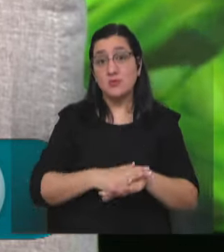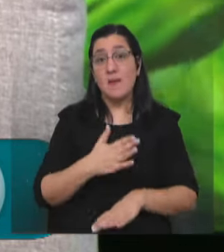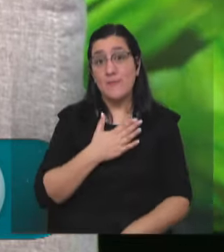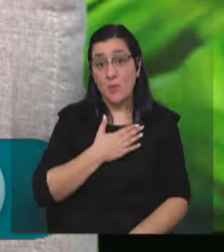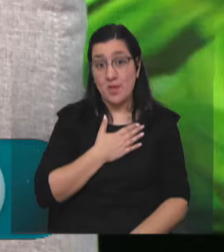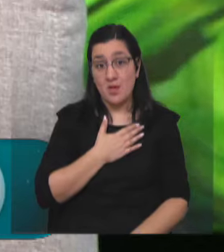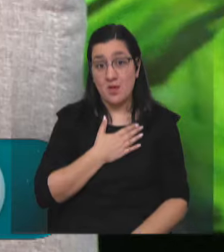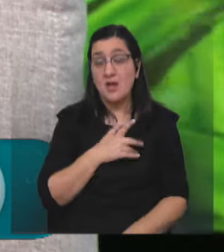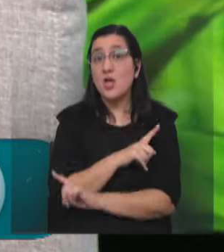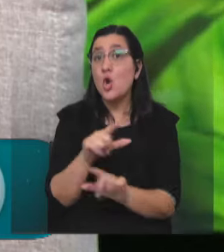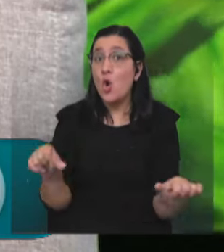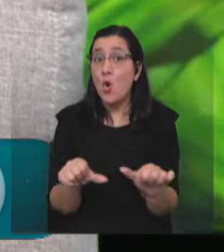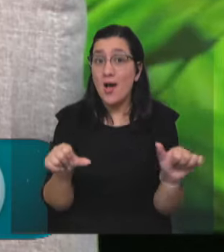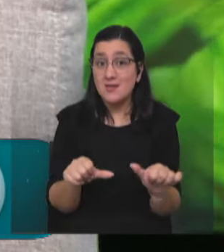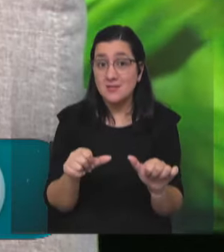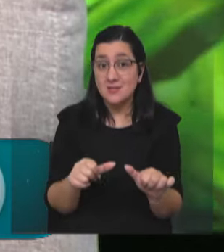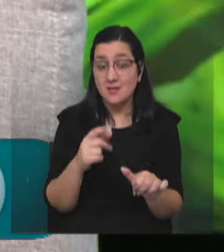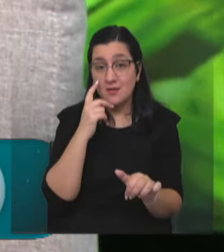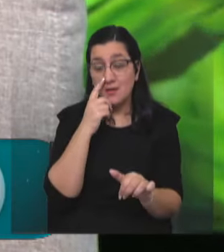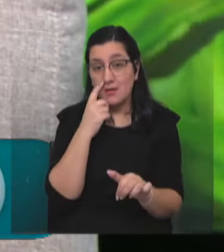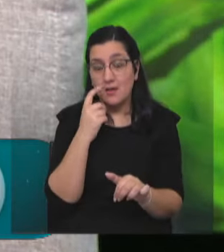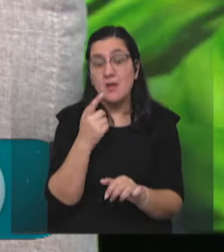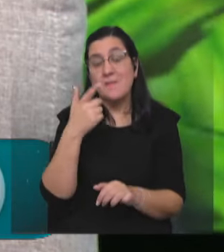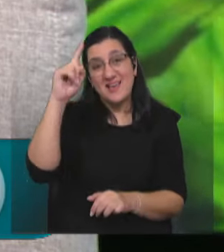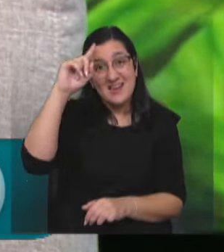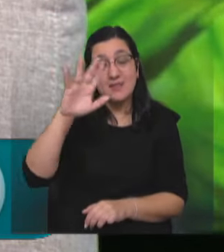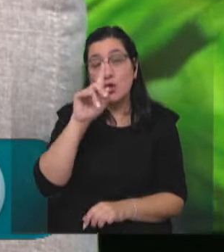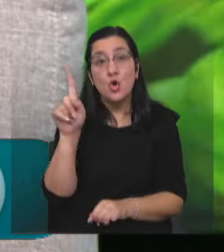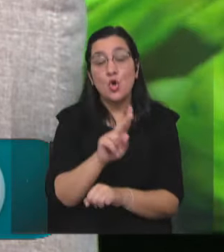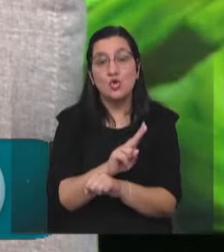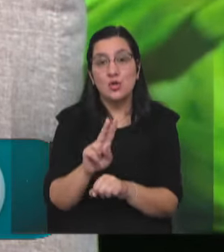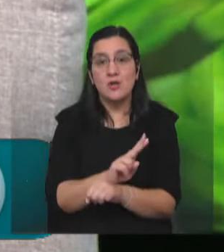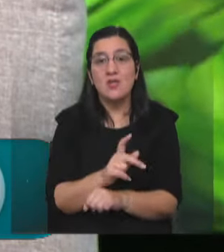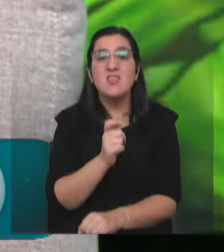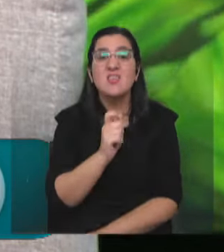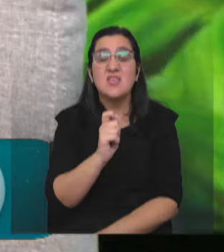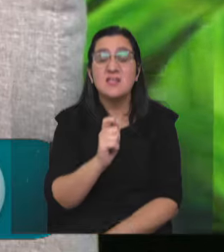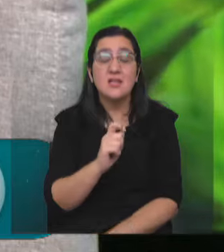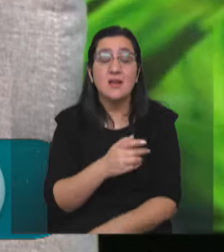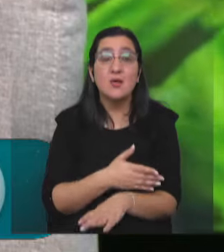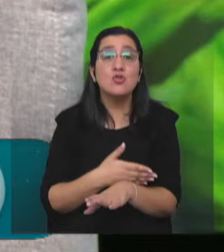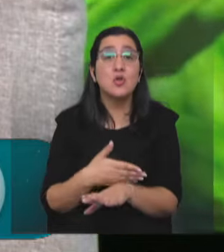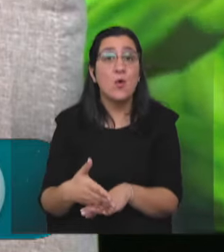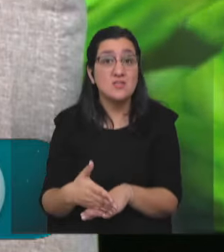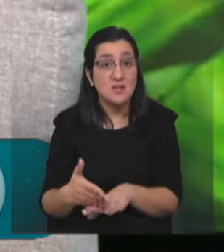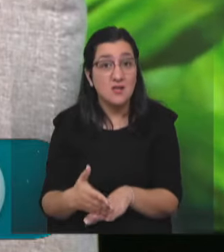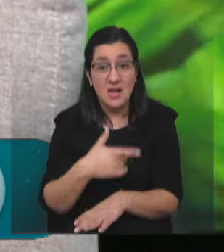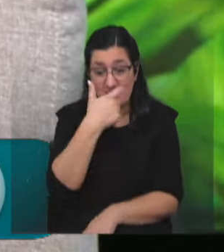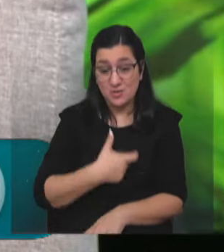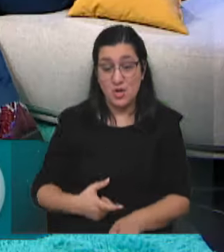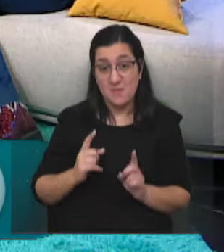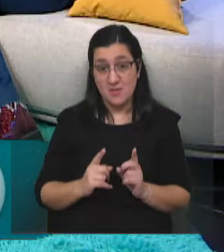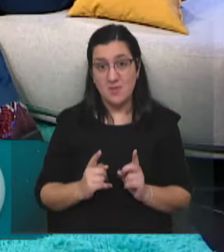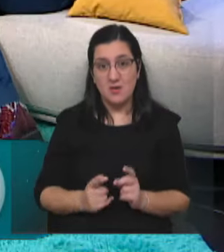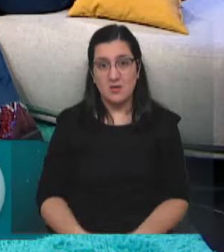veces el que no lo hace, y por ejemplo, que, imagínate que no lo controlaron y no lo hizo. ¿Quién es el perjudicado? Claro, esa persona, ¿no? Entonces en realidad... La